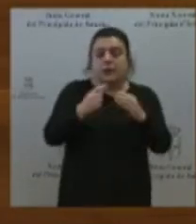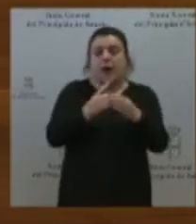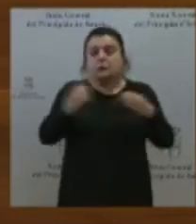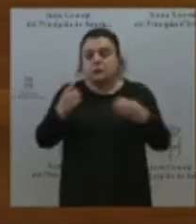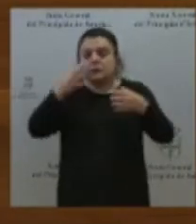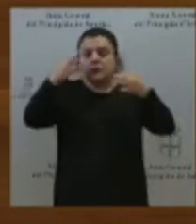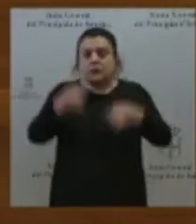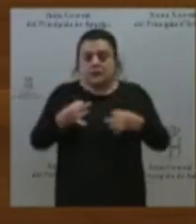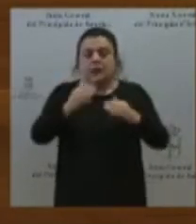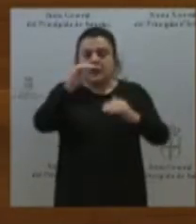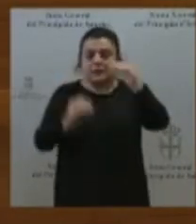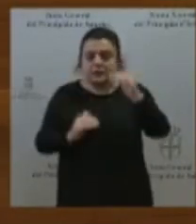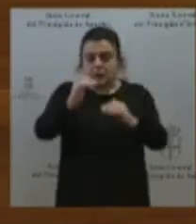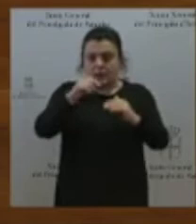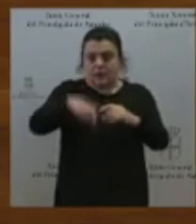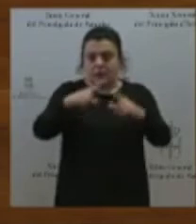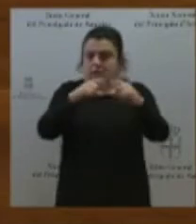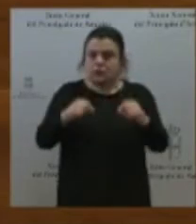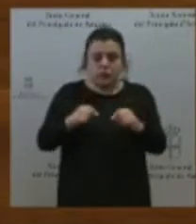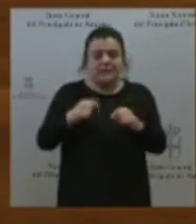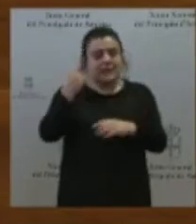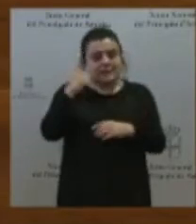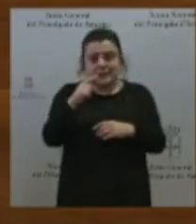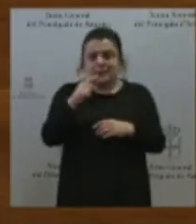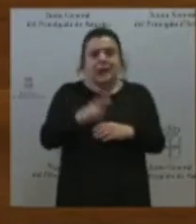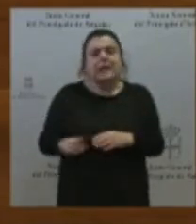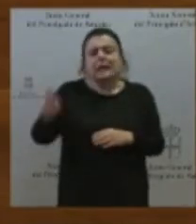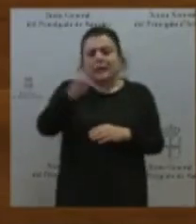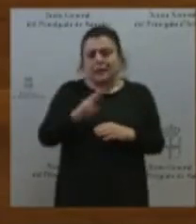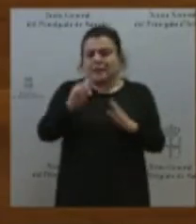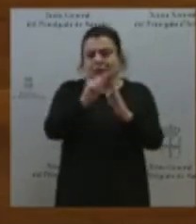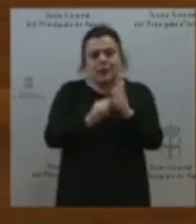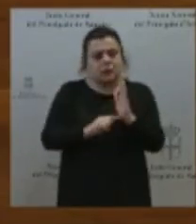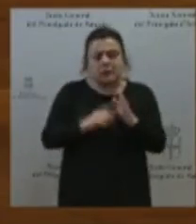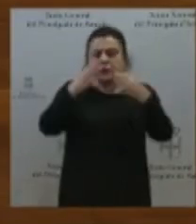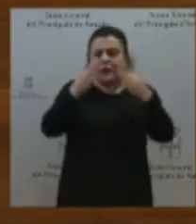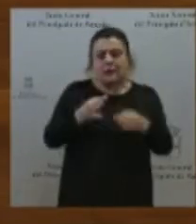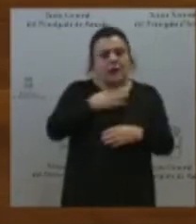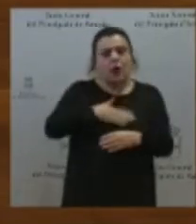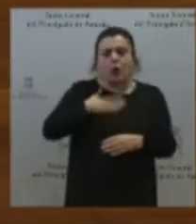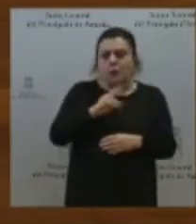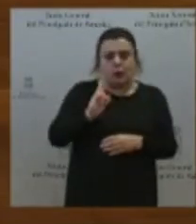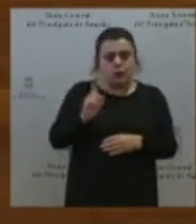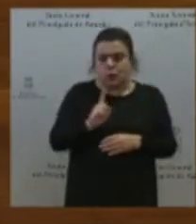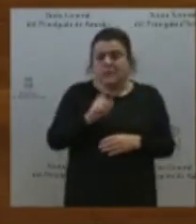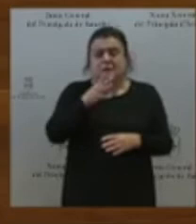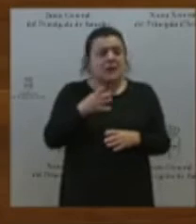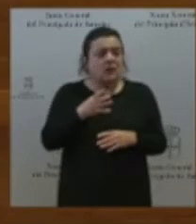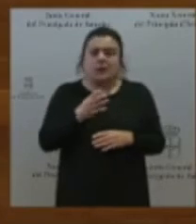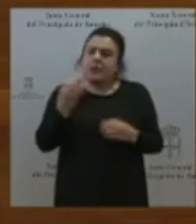pueda resultar reiterar tantas veces una realidad tan desagradable, perderla de vista nos llevaría a relativizar la urgencia de las medidas.